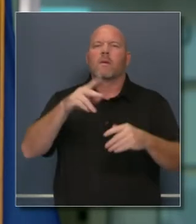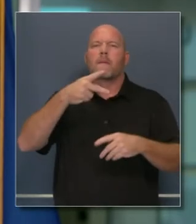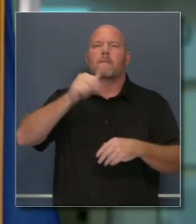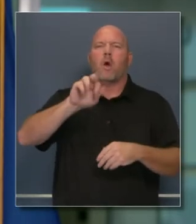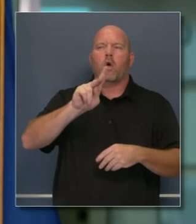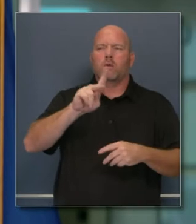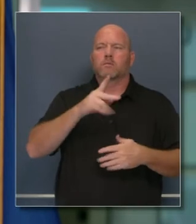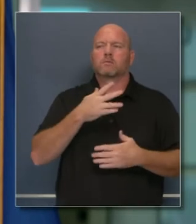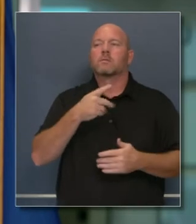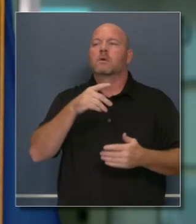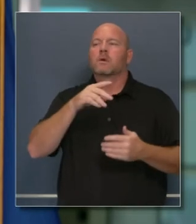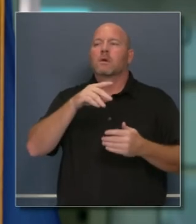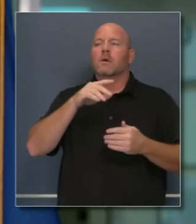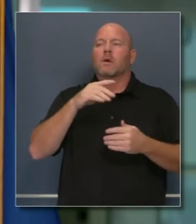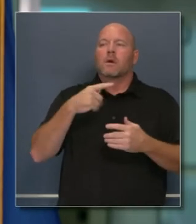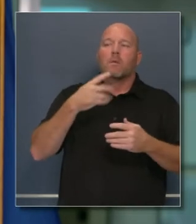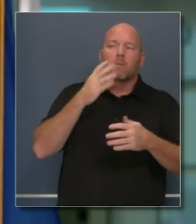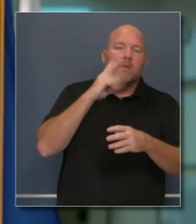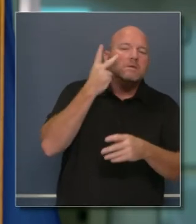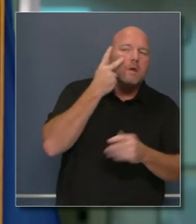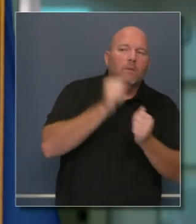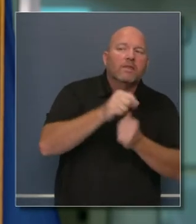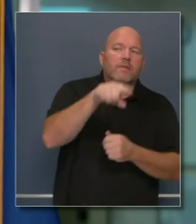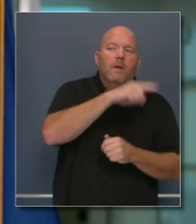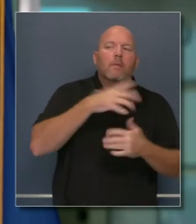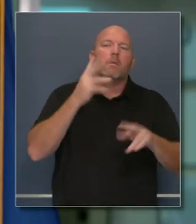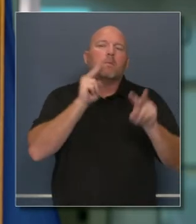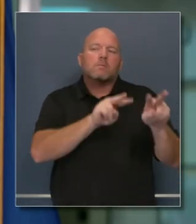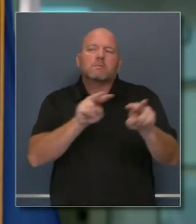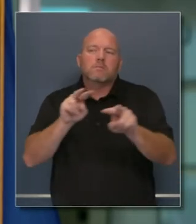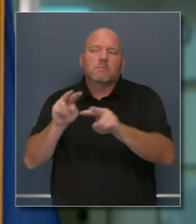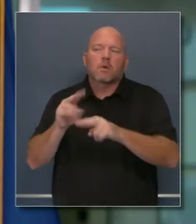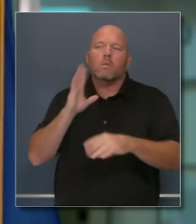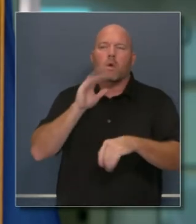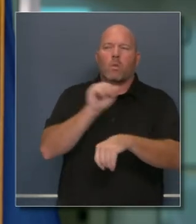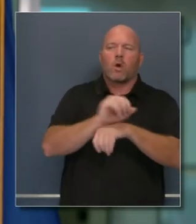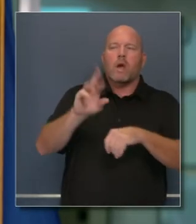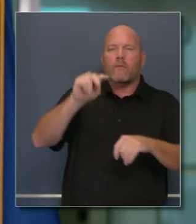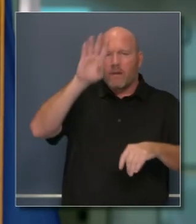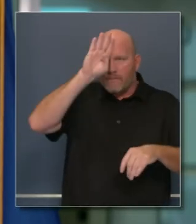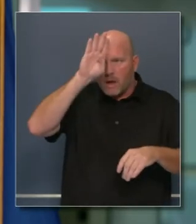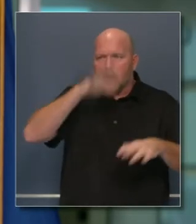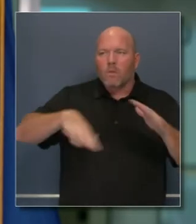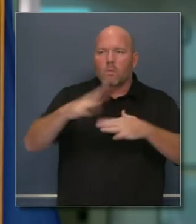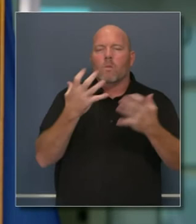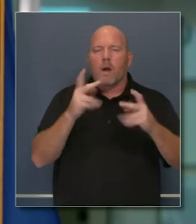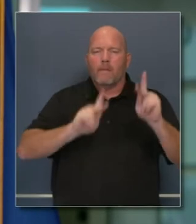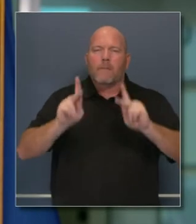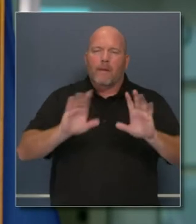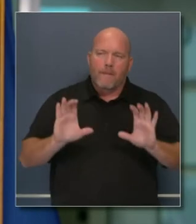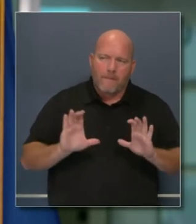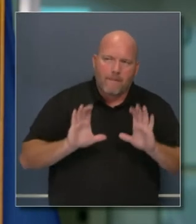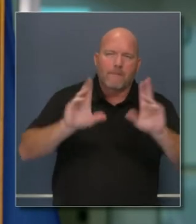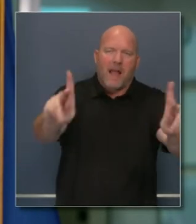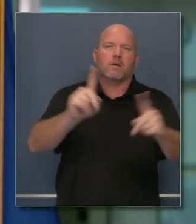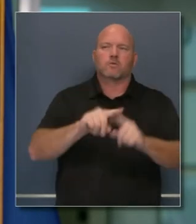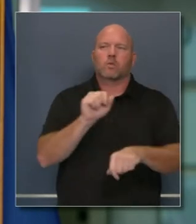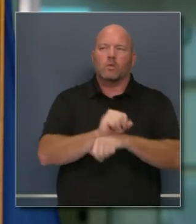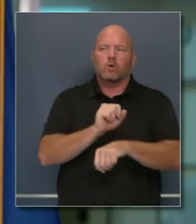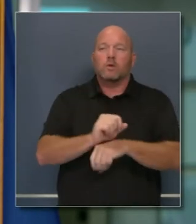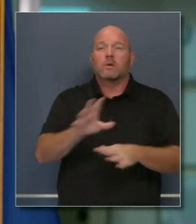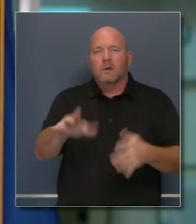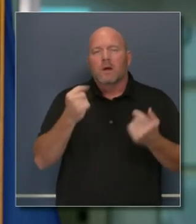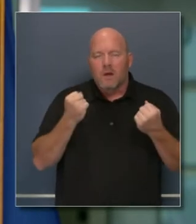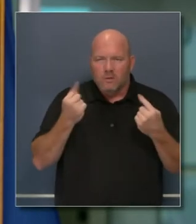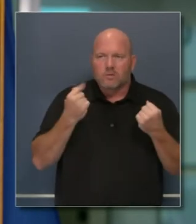Hemos continuado esas conversaciones con dueños de esos parques en buena fe. Ya sé que todo mundo quiere volver a la normalidad, volver